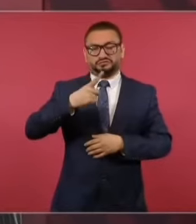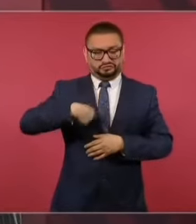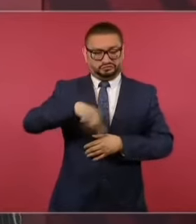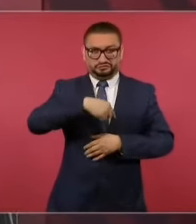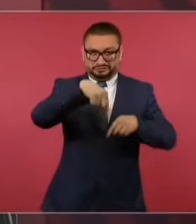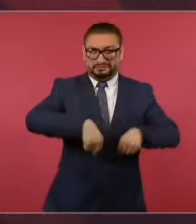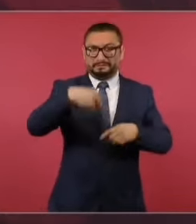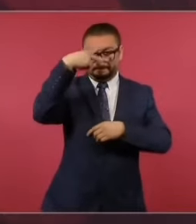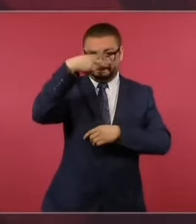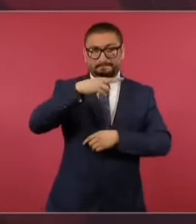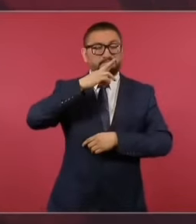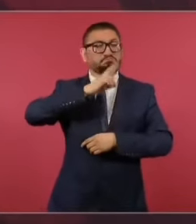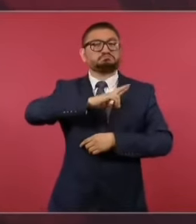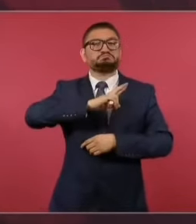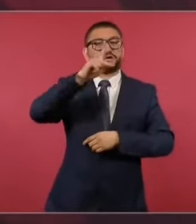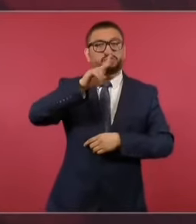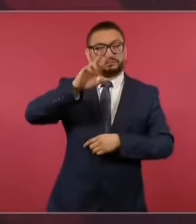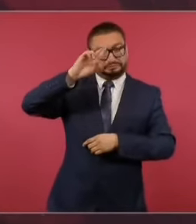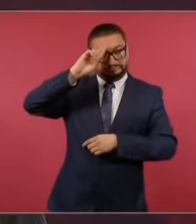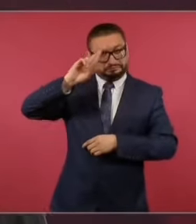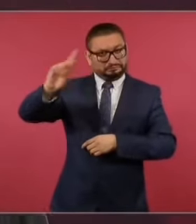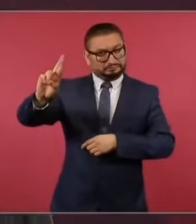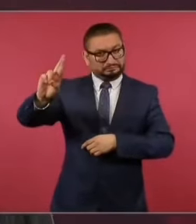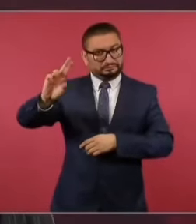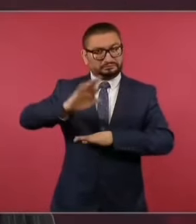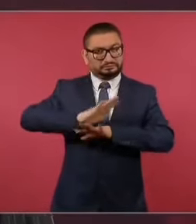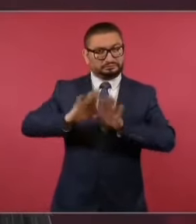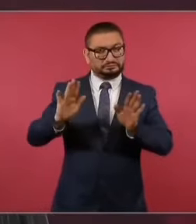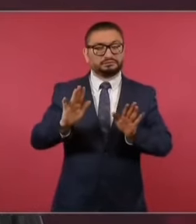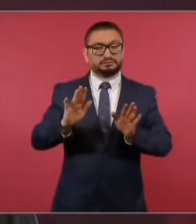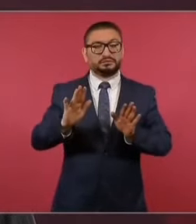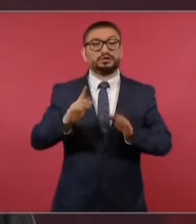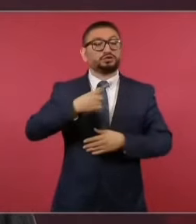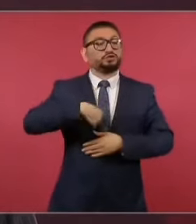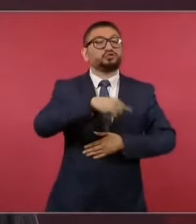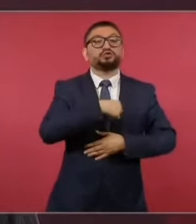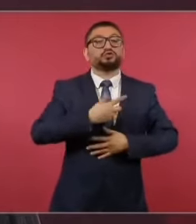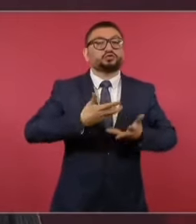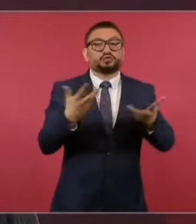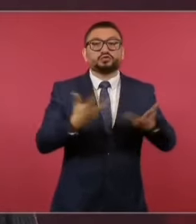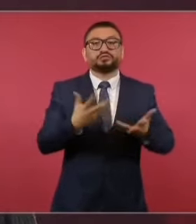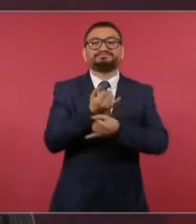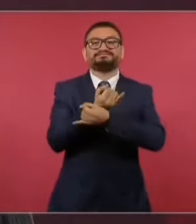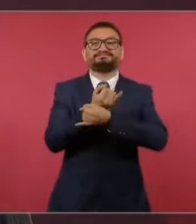preferimos respetarnos y actuar con autonomía.